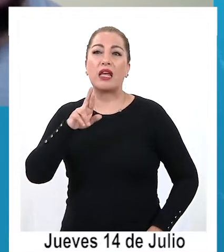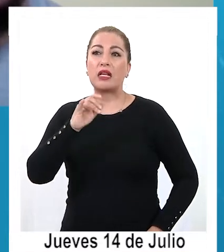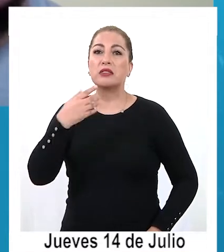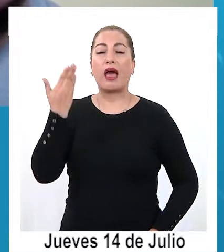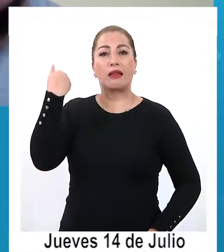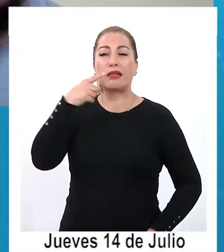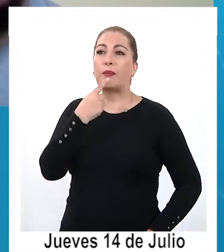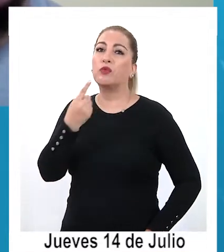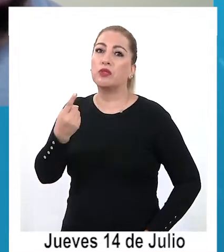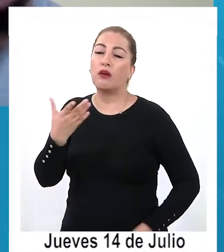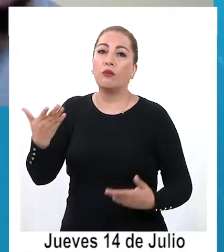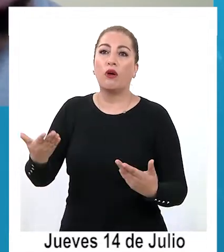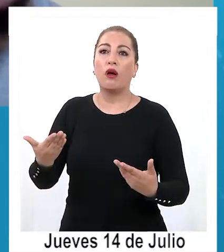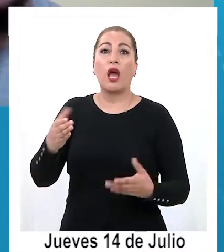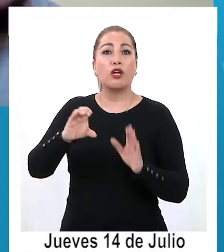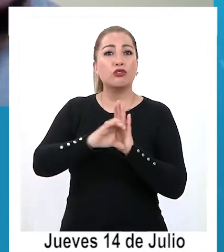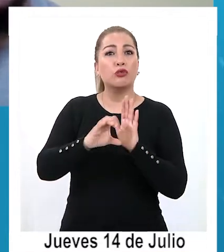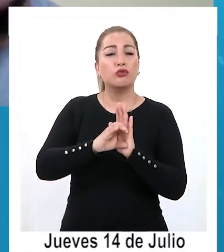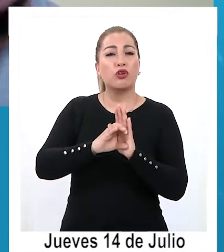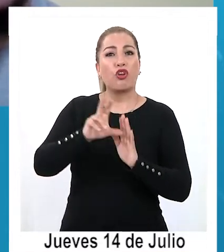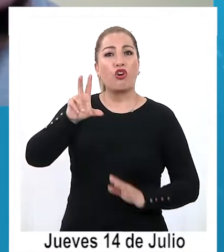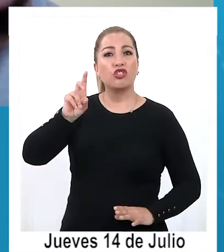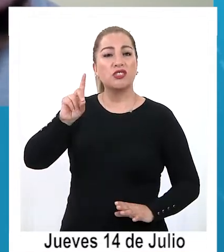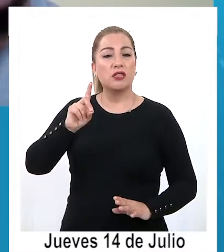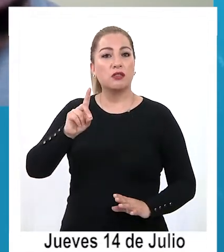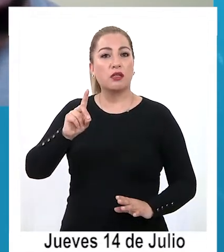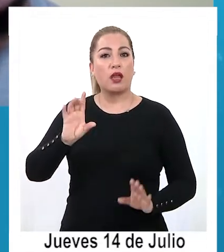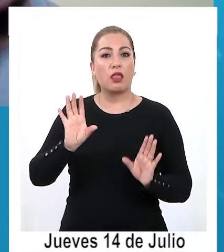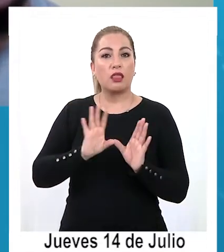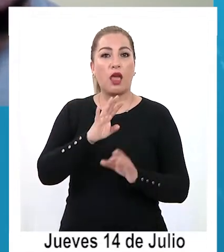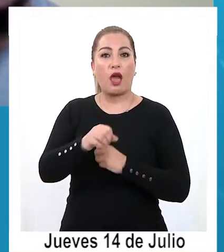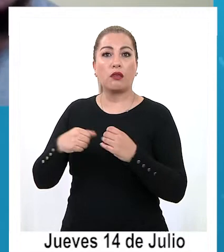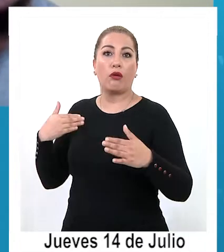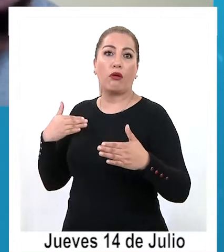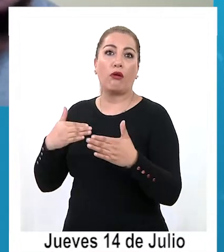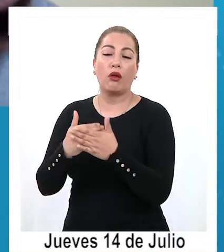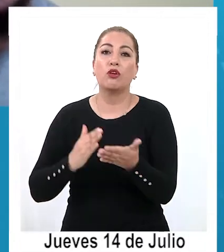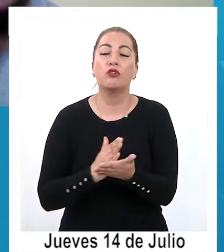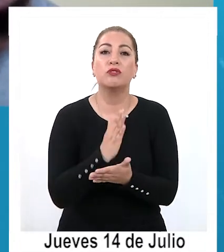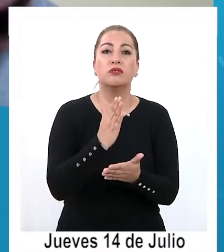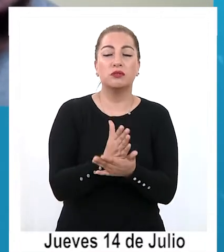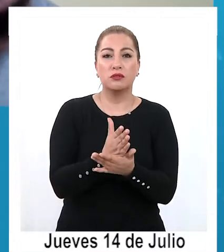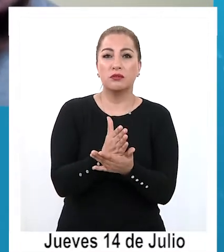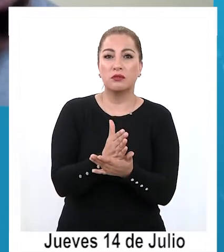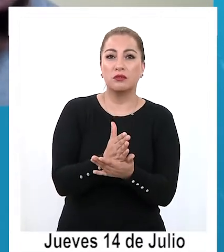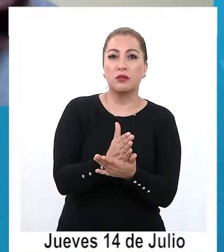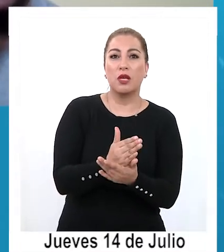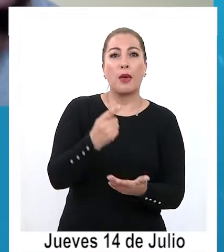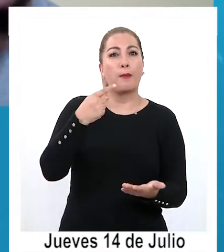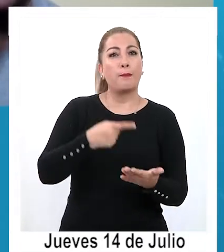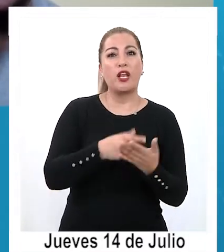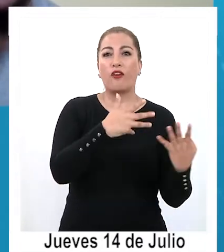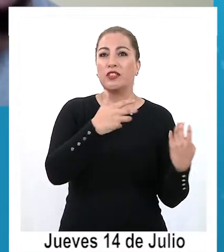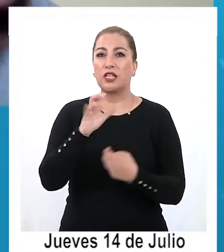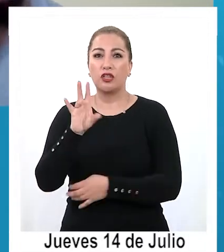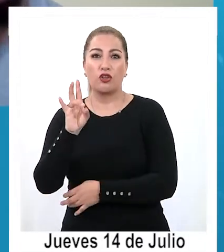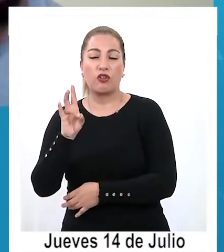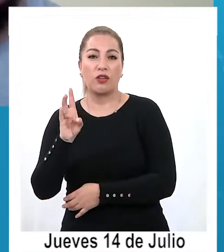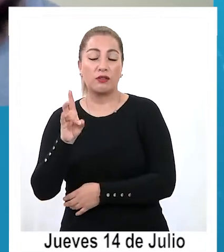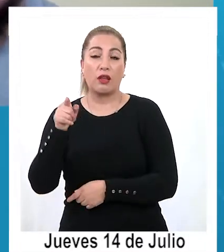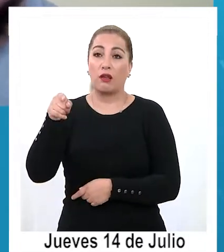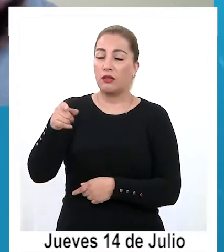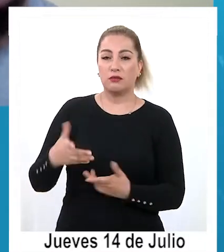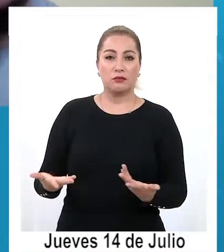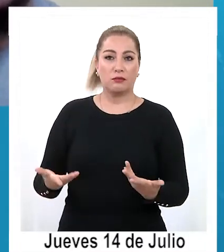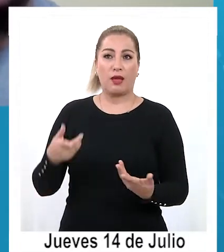claro, la misma constitución del 80 se demoró casi 10 años en entrar en vigencia porque empezó a regir a partir de 1990. Entonces, él mismo reconocía,